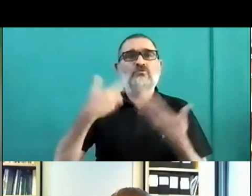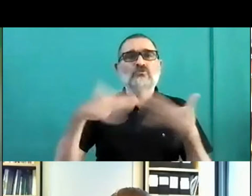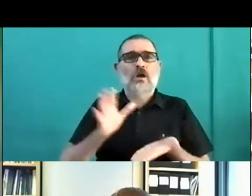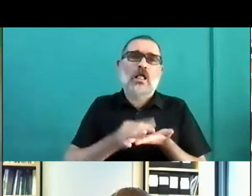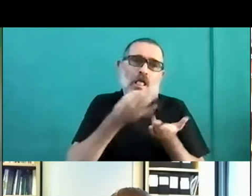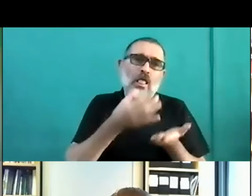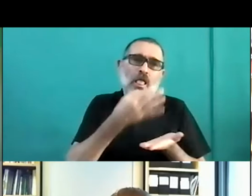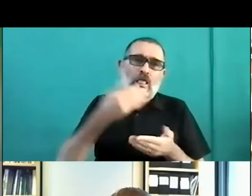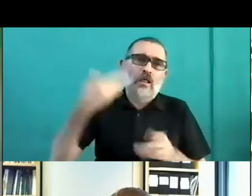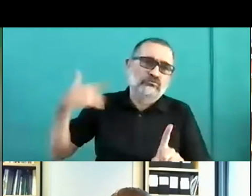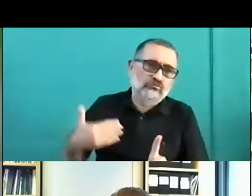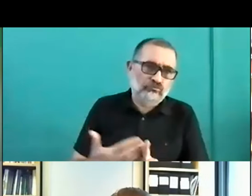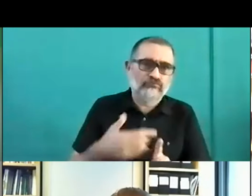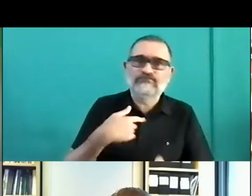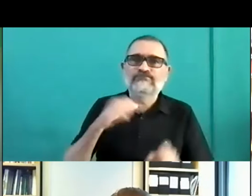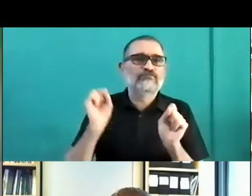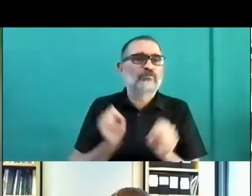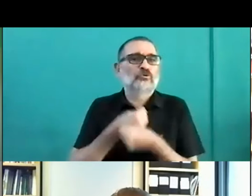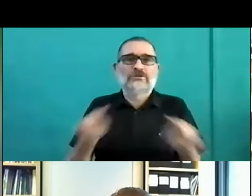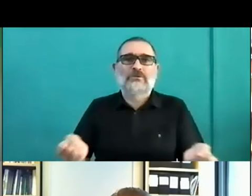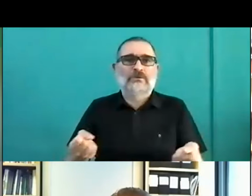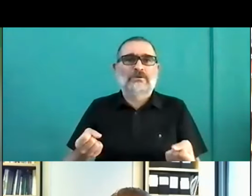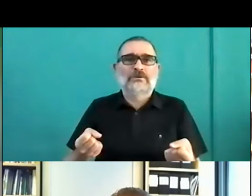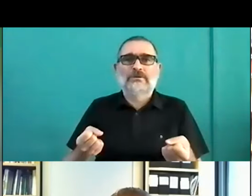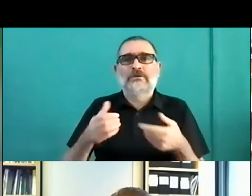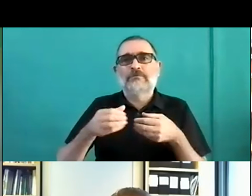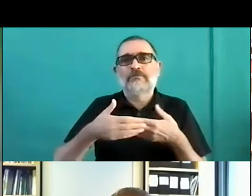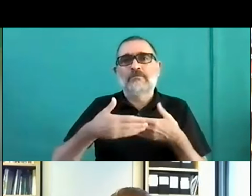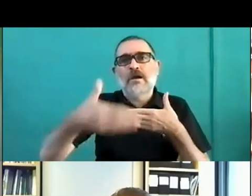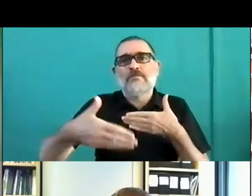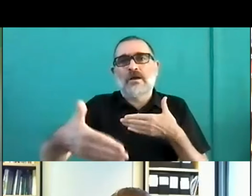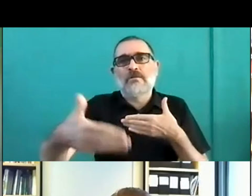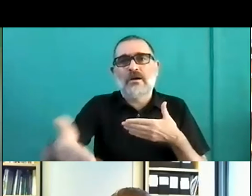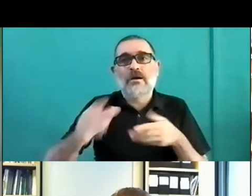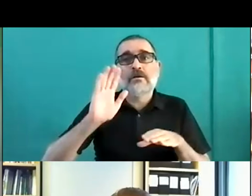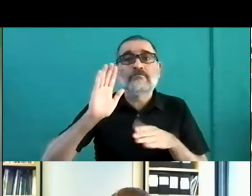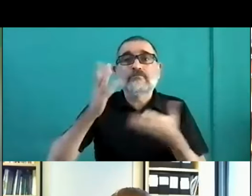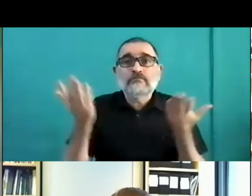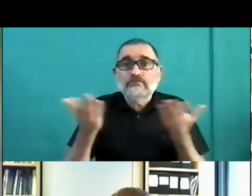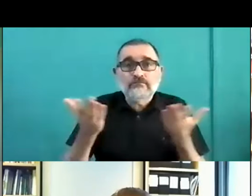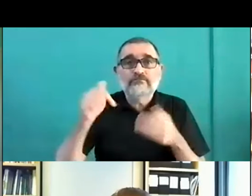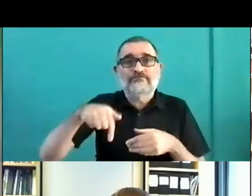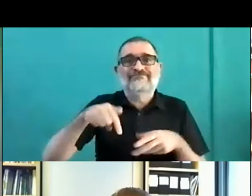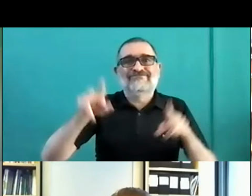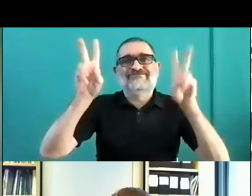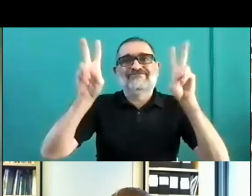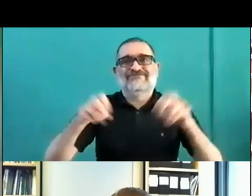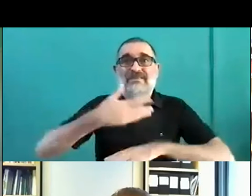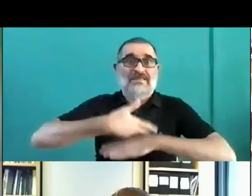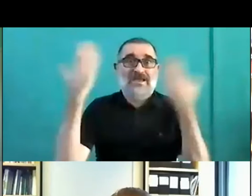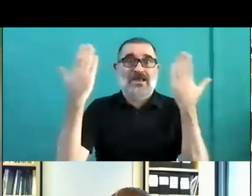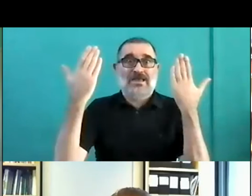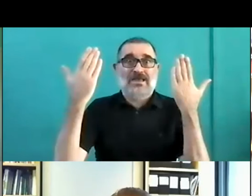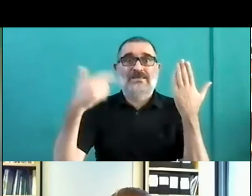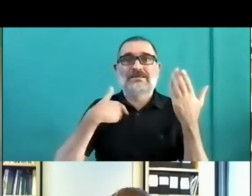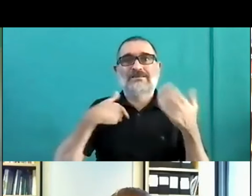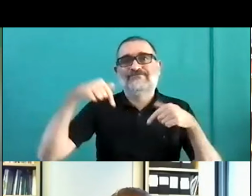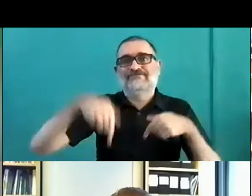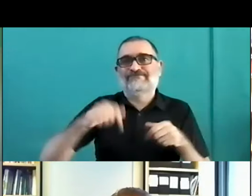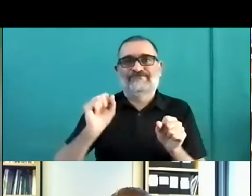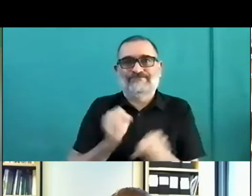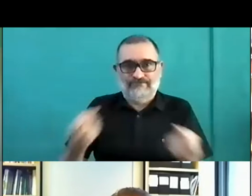Bueno, y entonces por eso siempre tengo que estar acompañada, ya sea por mis hermanos, mi